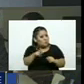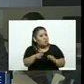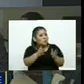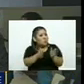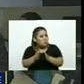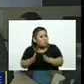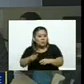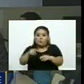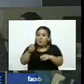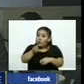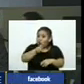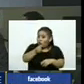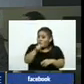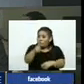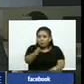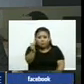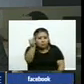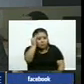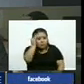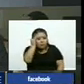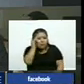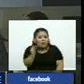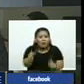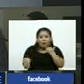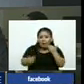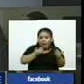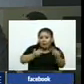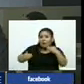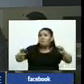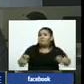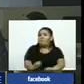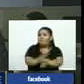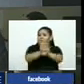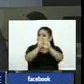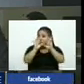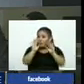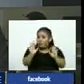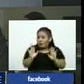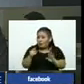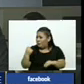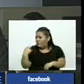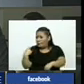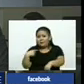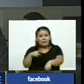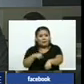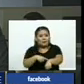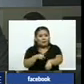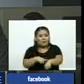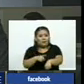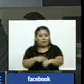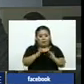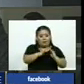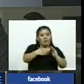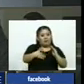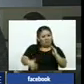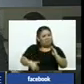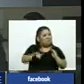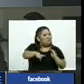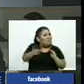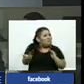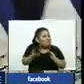informe completo para que usted conozca todos los detalles de lo que se dijo hace unos minutos en Casa Presidencial.